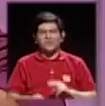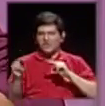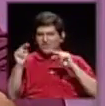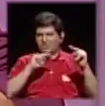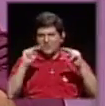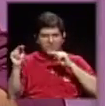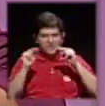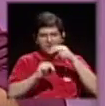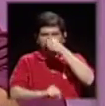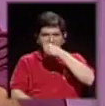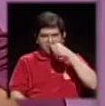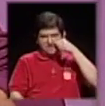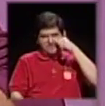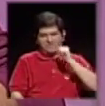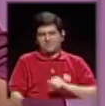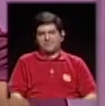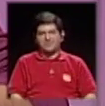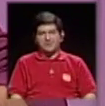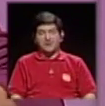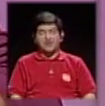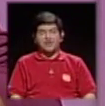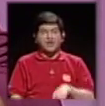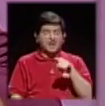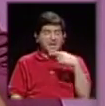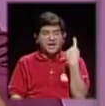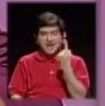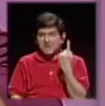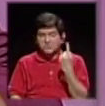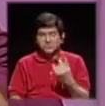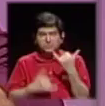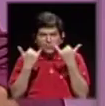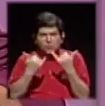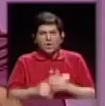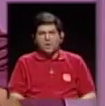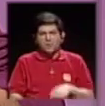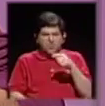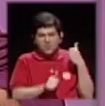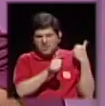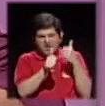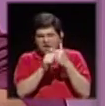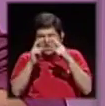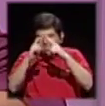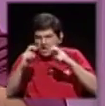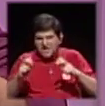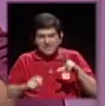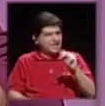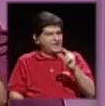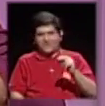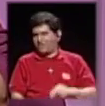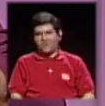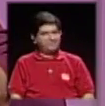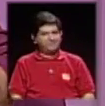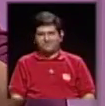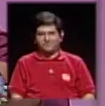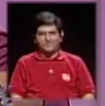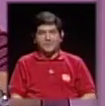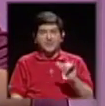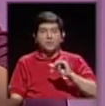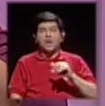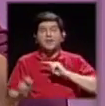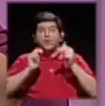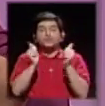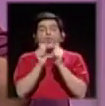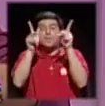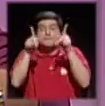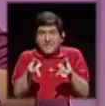tráfico de drogas y no es eso solamente lo que se está persiguiendo o lo que se está analizando, sino que es, bueno, también el tráfico de